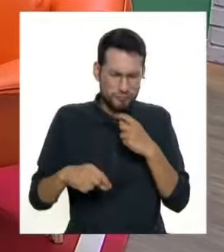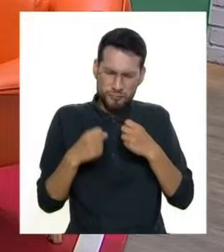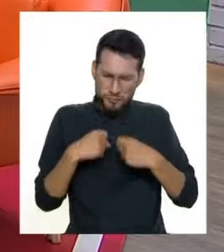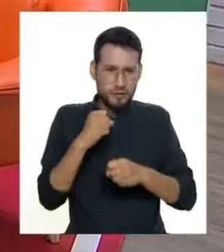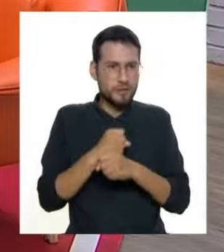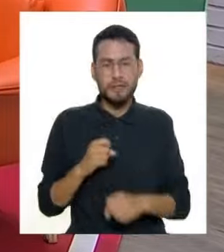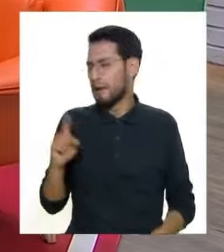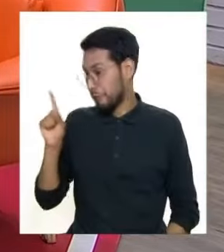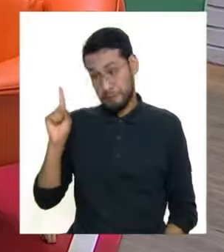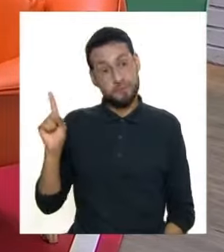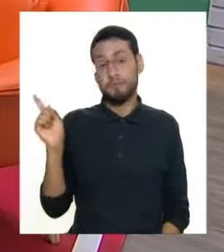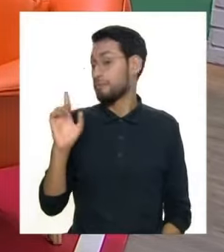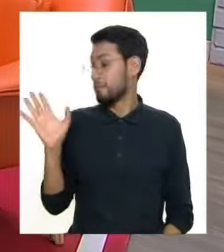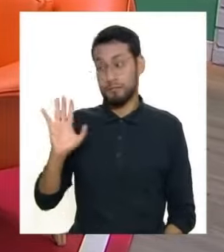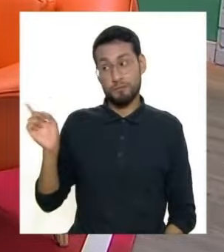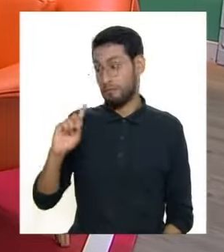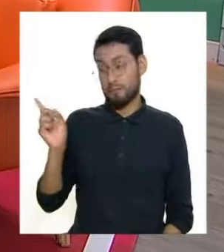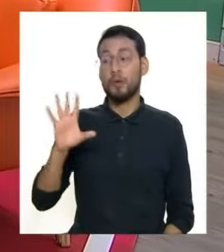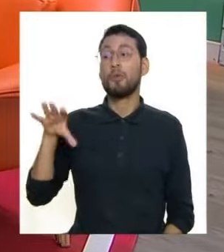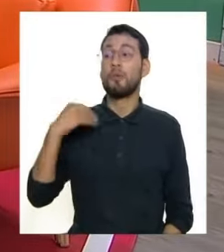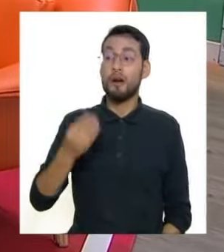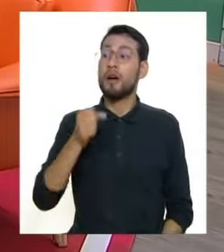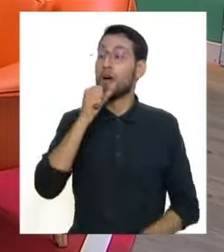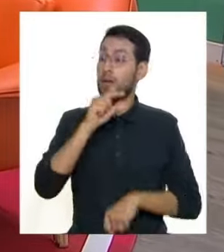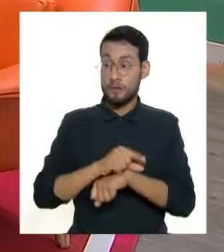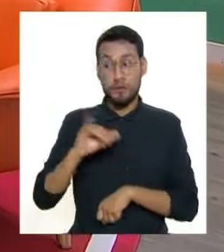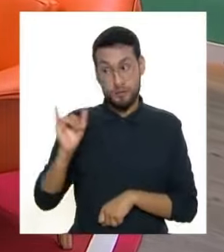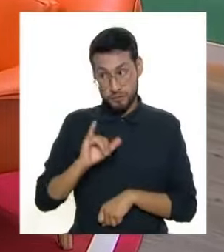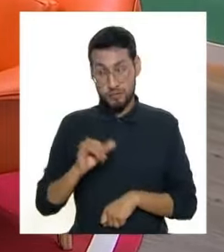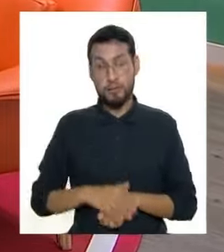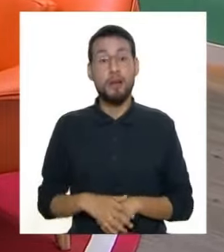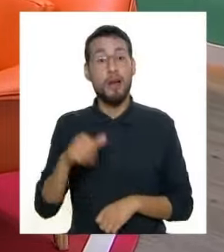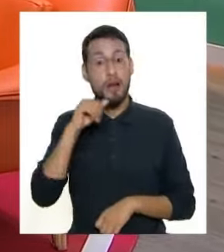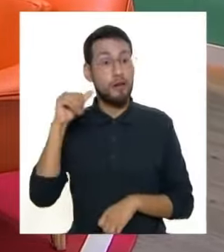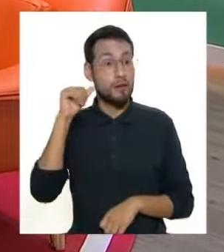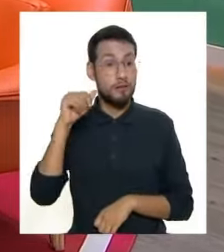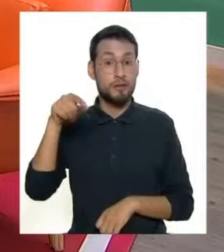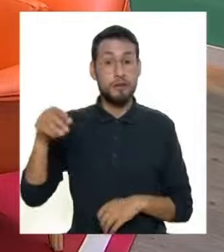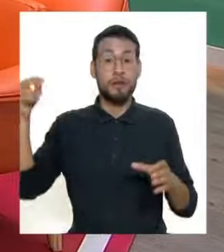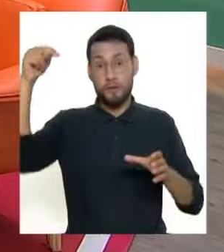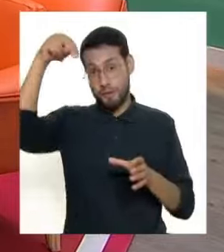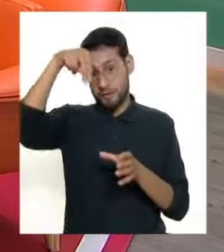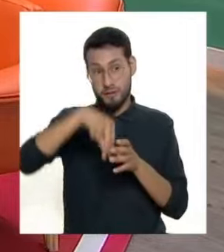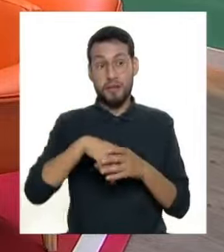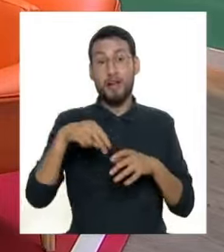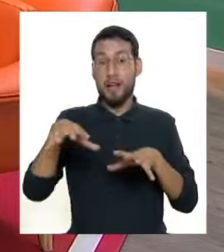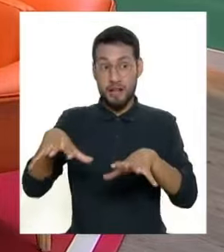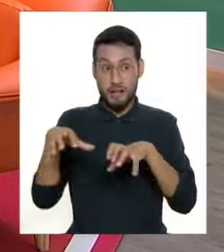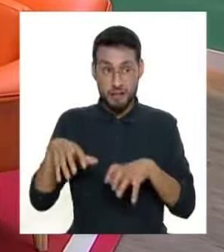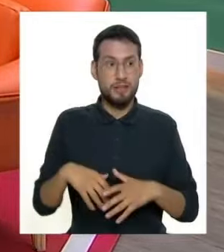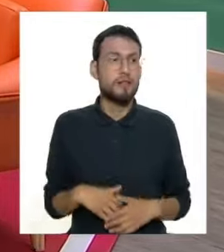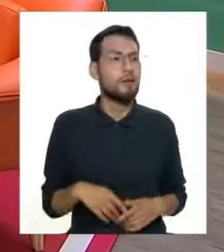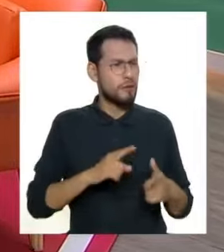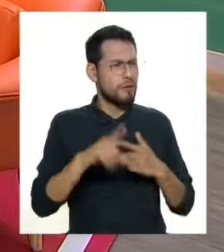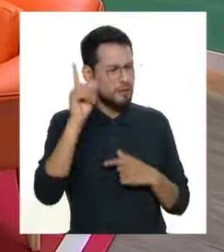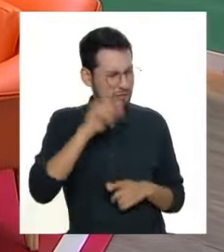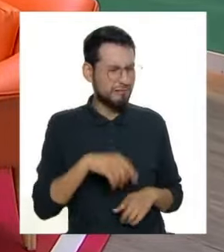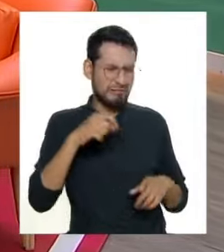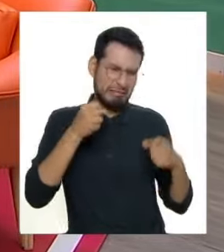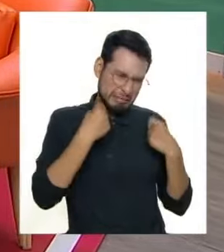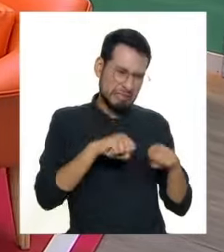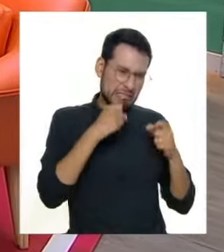retos que le mandamos. No, me vas a disculpar. Porque nuestro querido Genaro también. Ayer se metió en esa pileta helada. Pero hay que